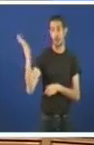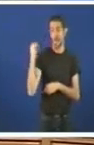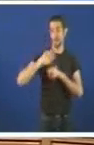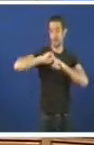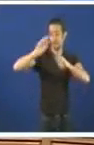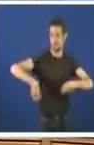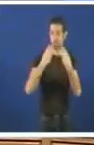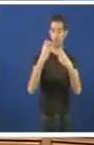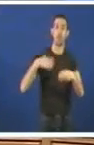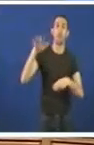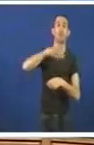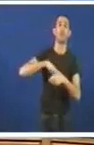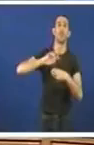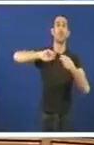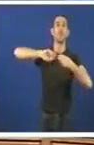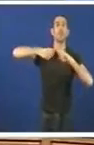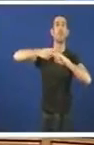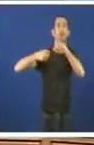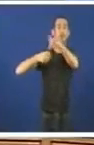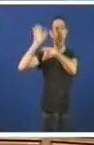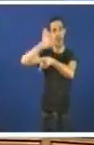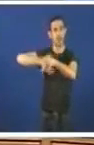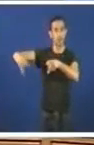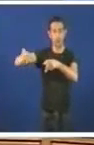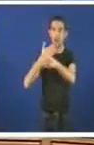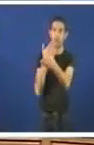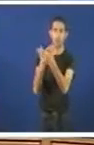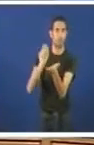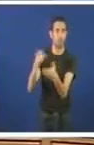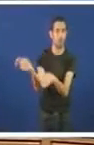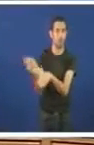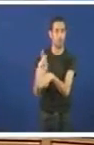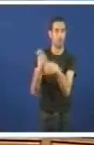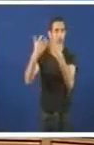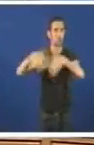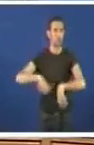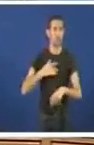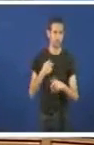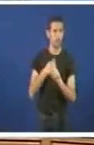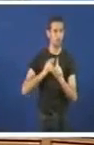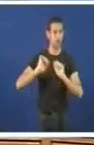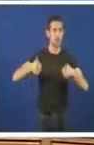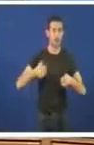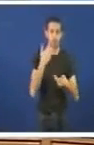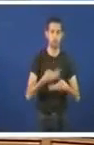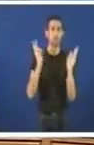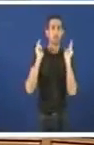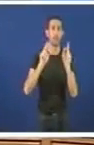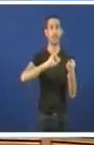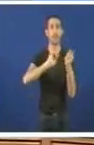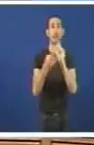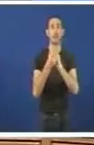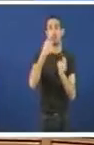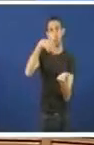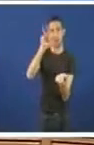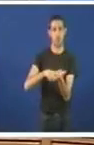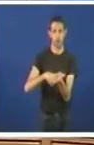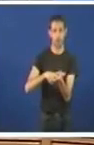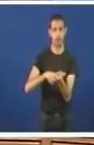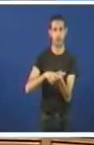unha proposta que se pode utilizar de forma inmediata. Sí, señoría. Silencio, por favor. Un sistema homologable que